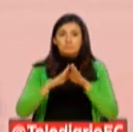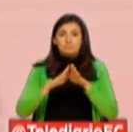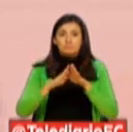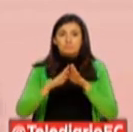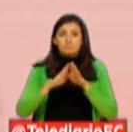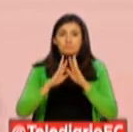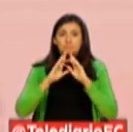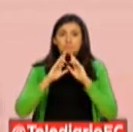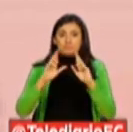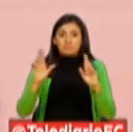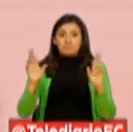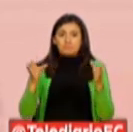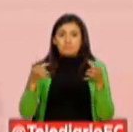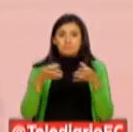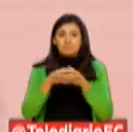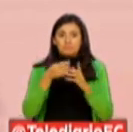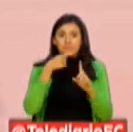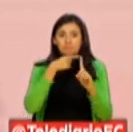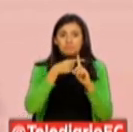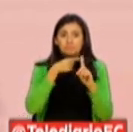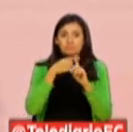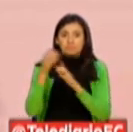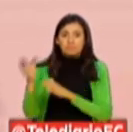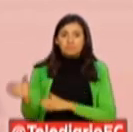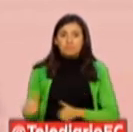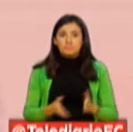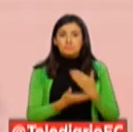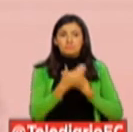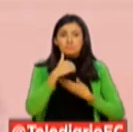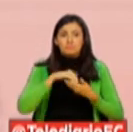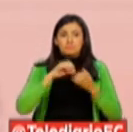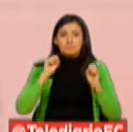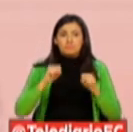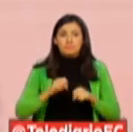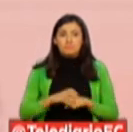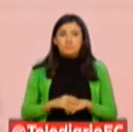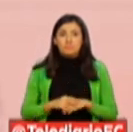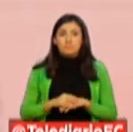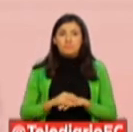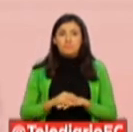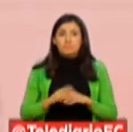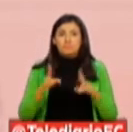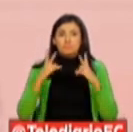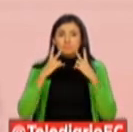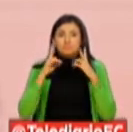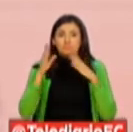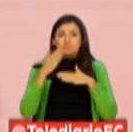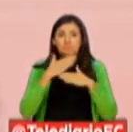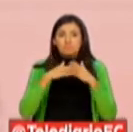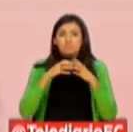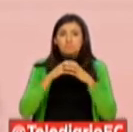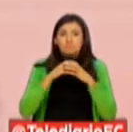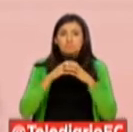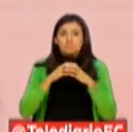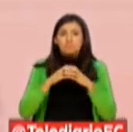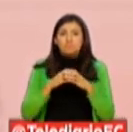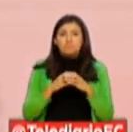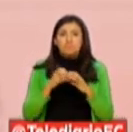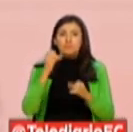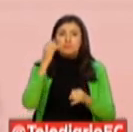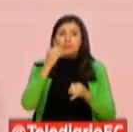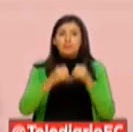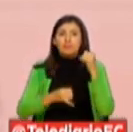favorable, positivo de esta retención, de este secuestro a nuestros colegas de Diario El Comercio. Y por